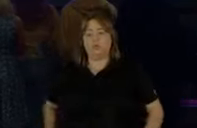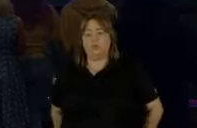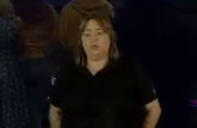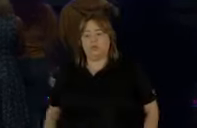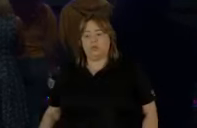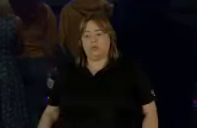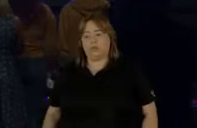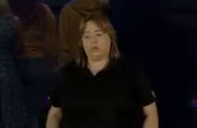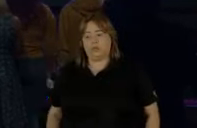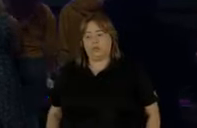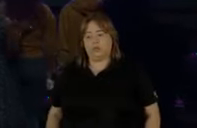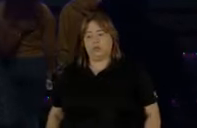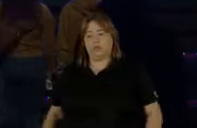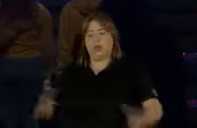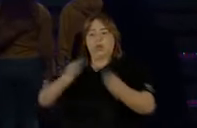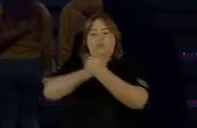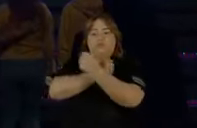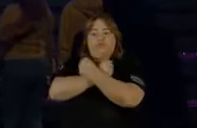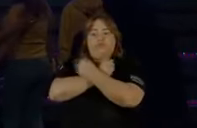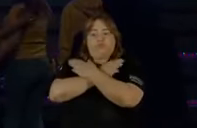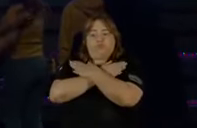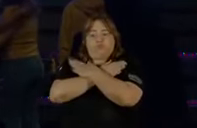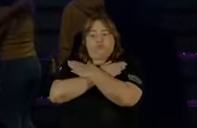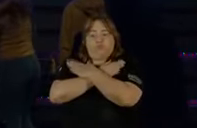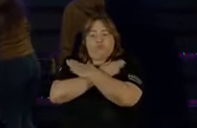amor, abrázala que ya está.